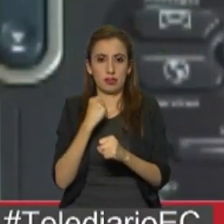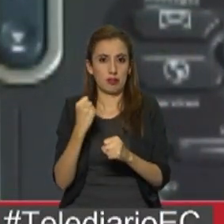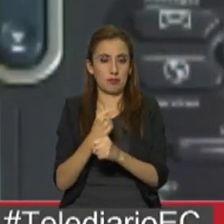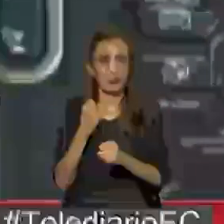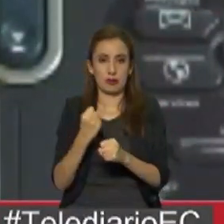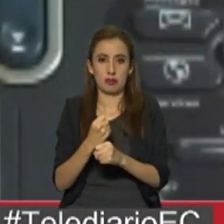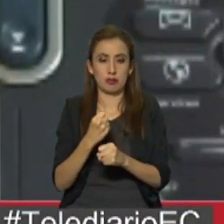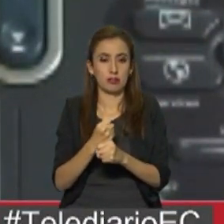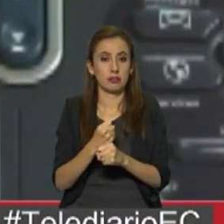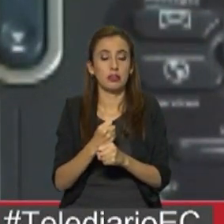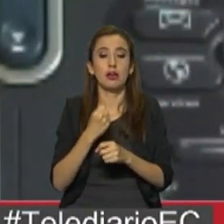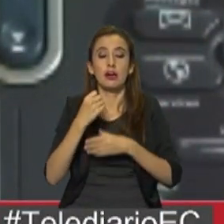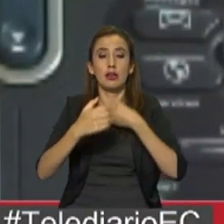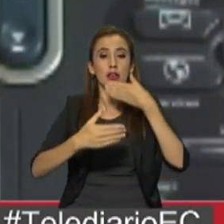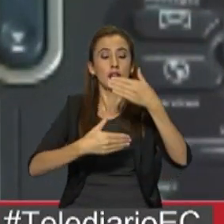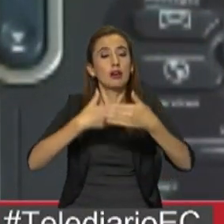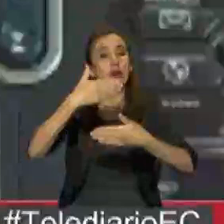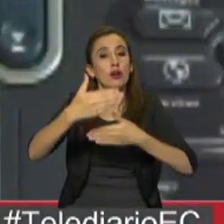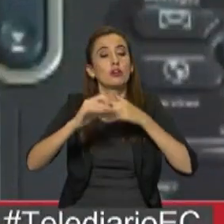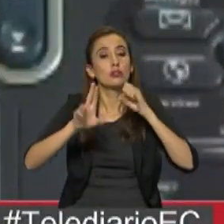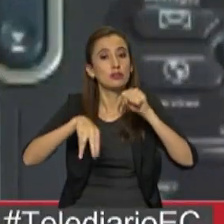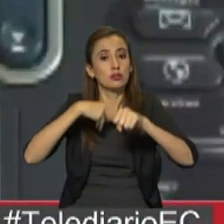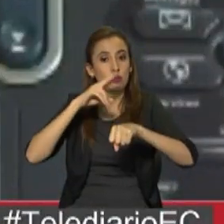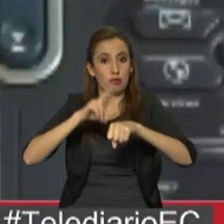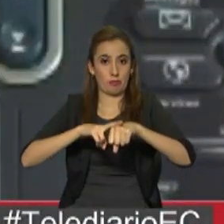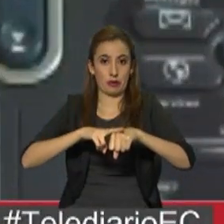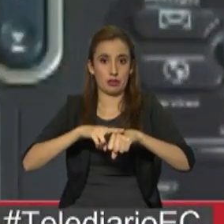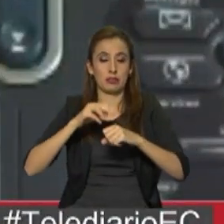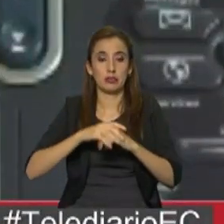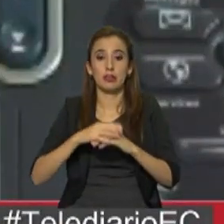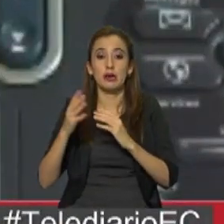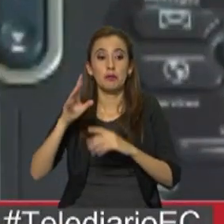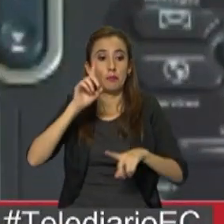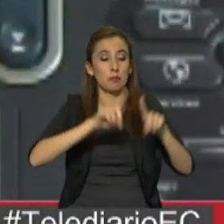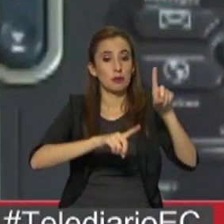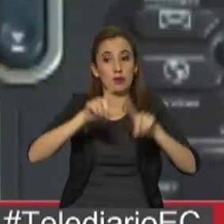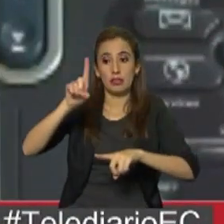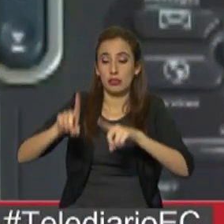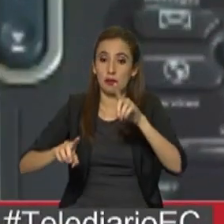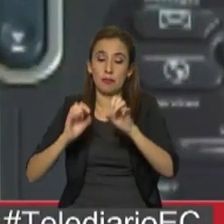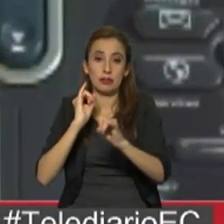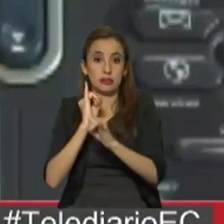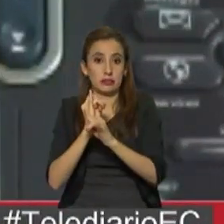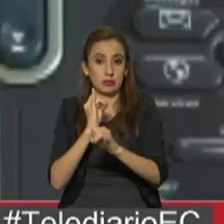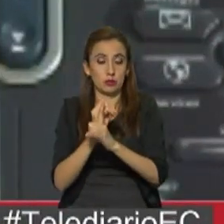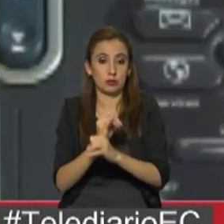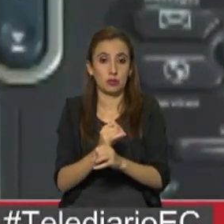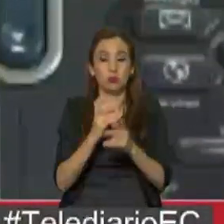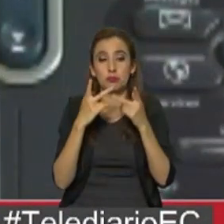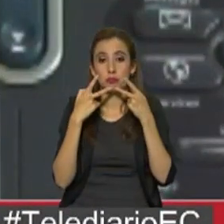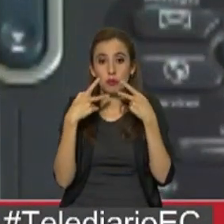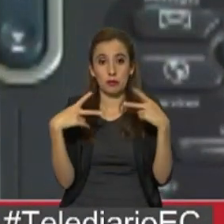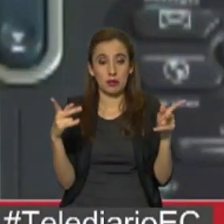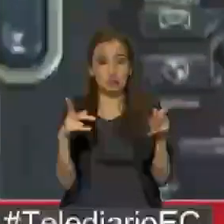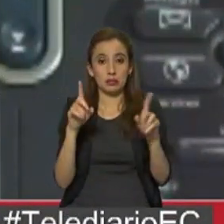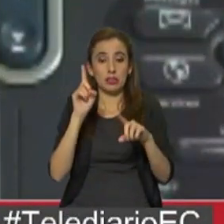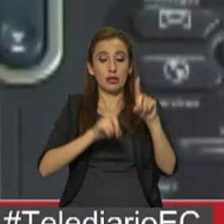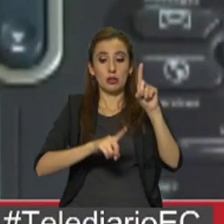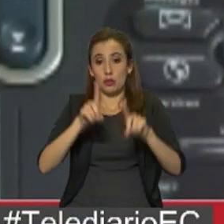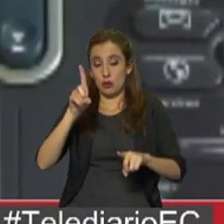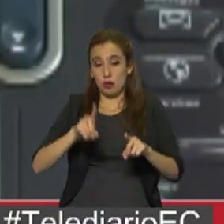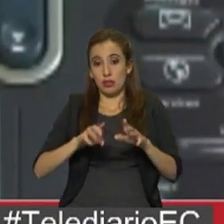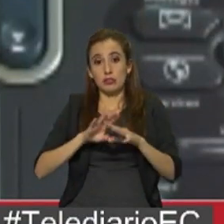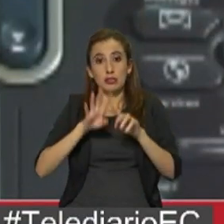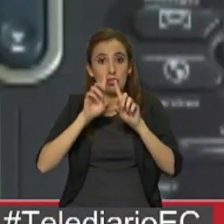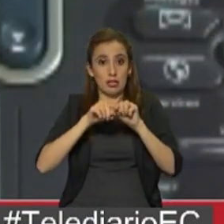hasta cierto punto con normalidad ya que también dependemos de otras instituciones del estado o privadas para poder conquistar